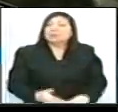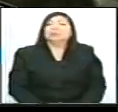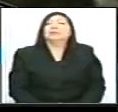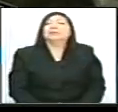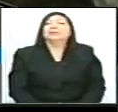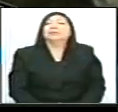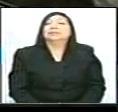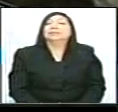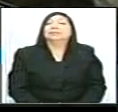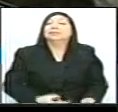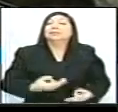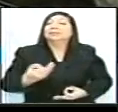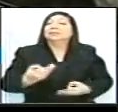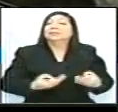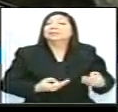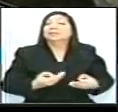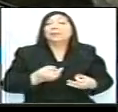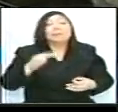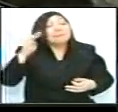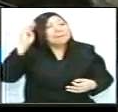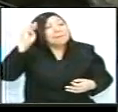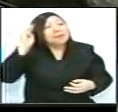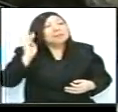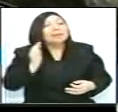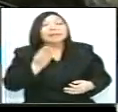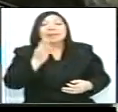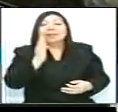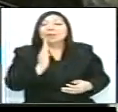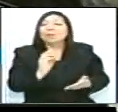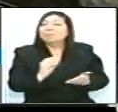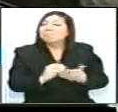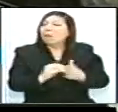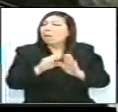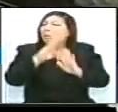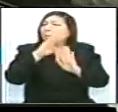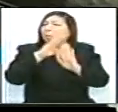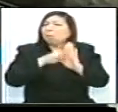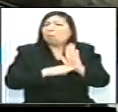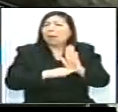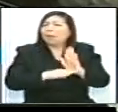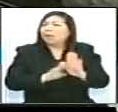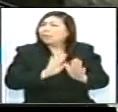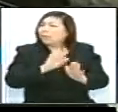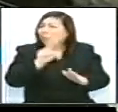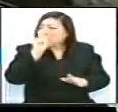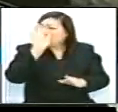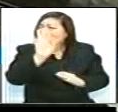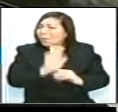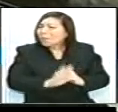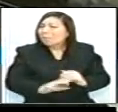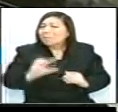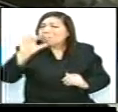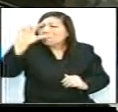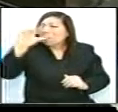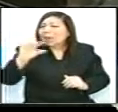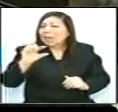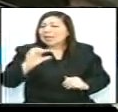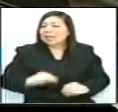que el presupuesto de la región Madre de Dios es el más bajo de todo el país.